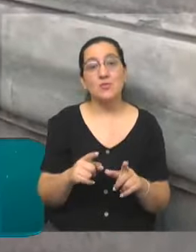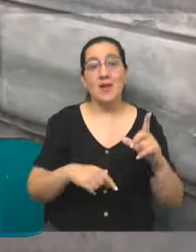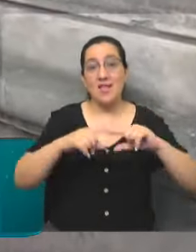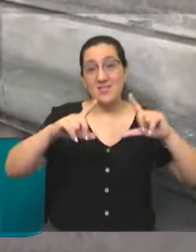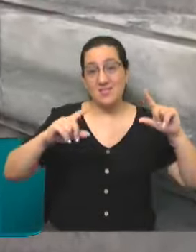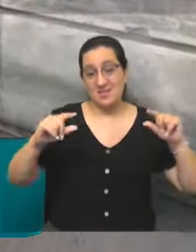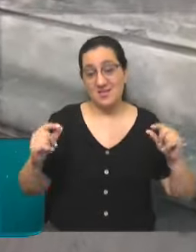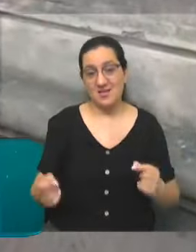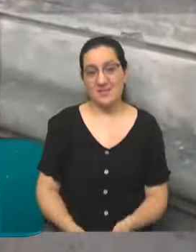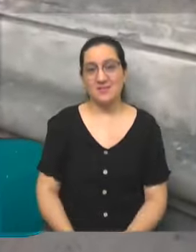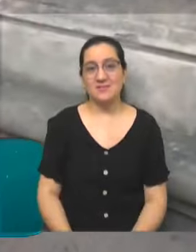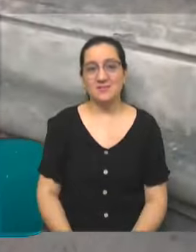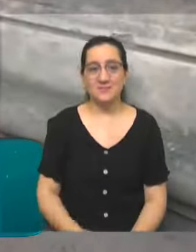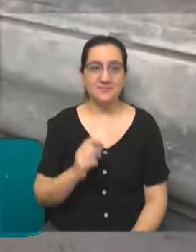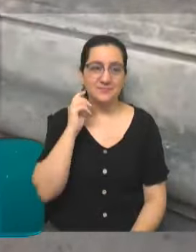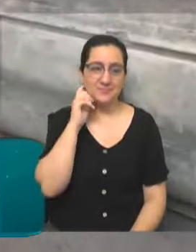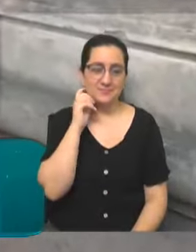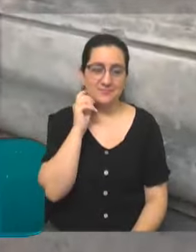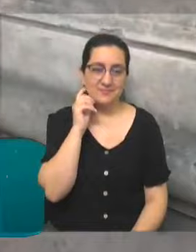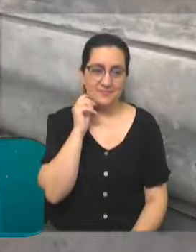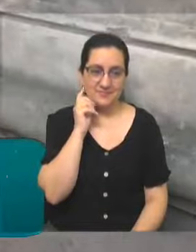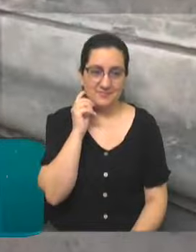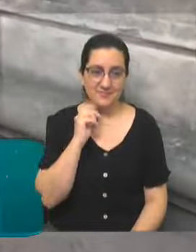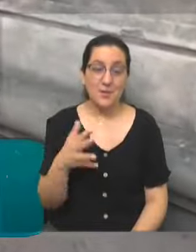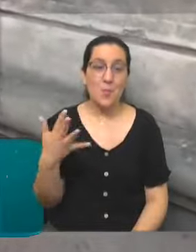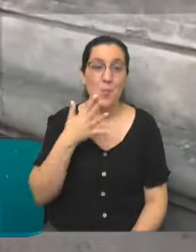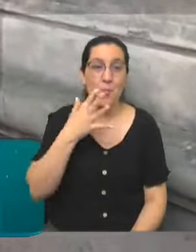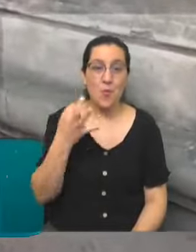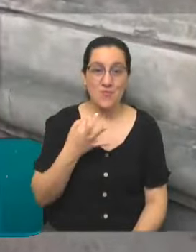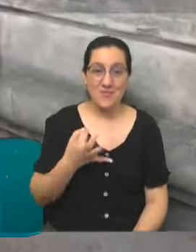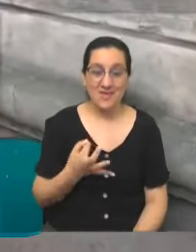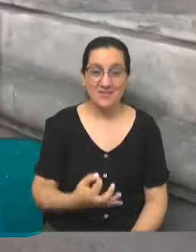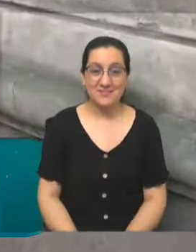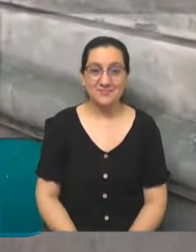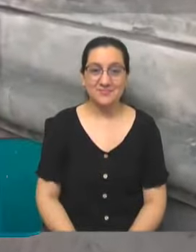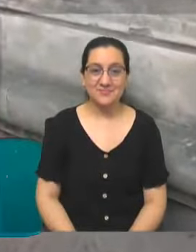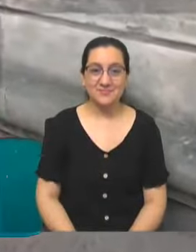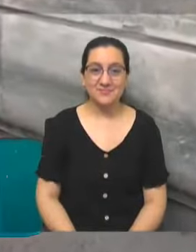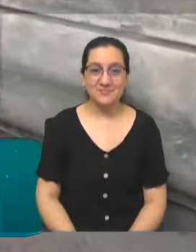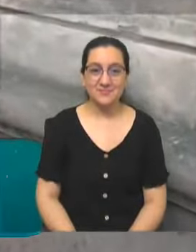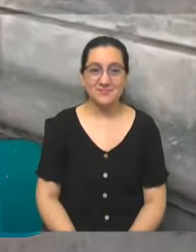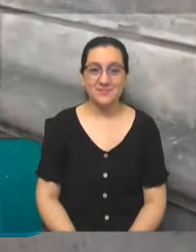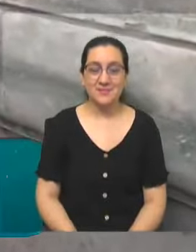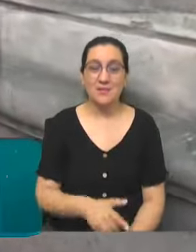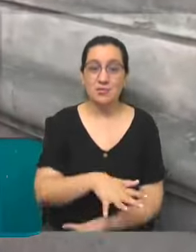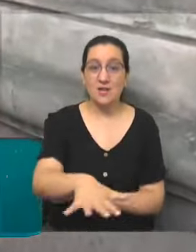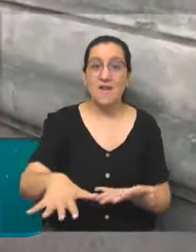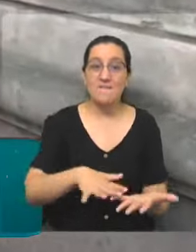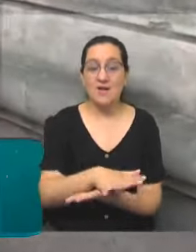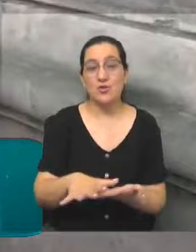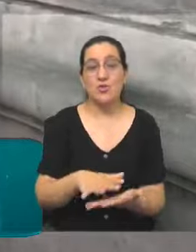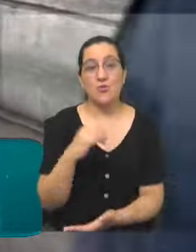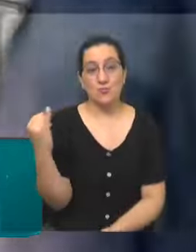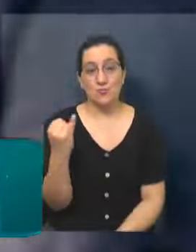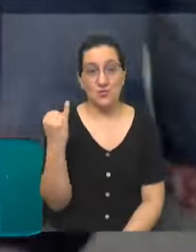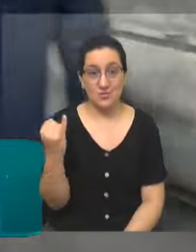para que vayamos rayando, viste, la libreta. Muy bien. Así que bueno, Fito, a ver. Estamos en el barrio de Las Ofertas, le vamos a...